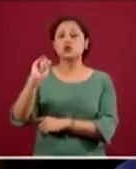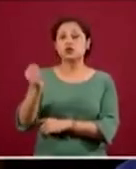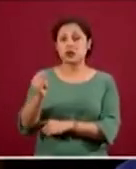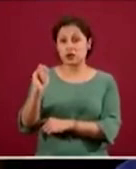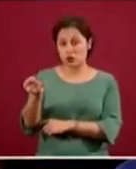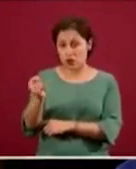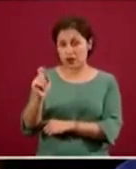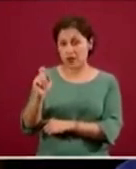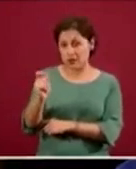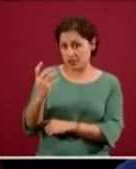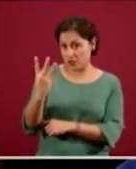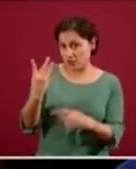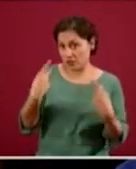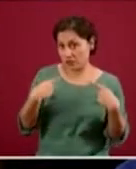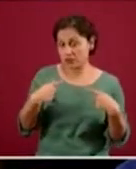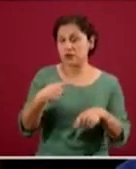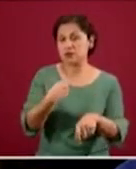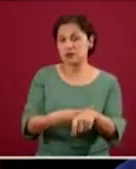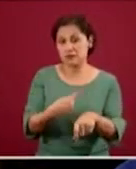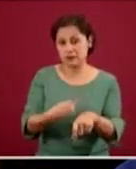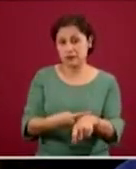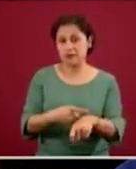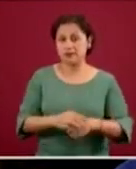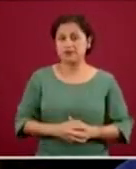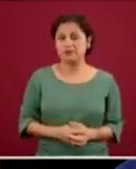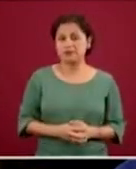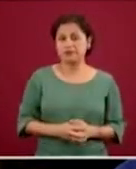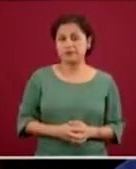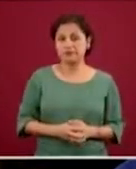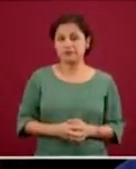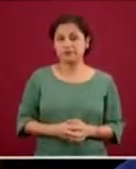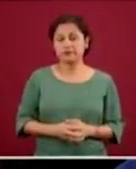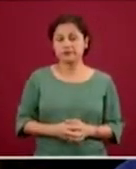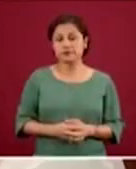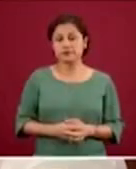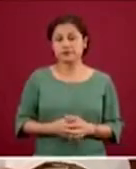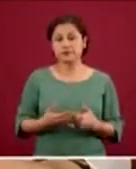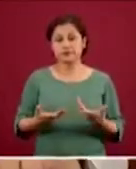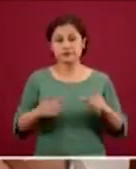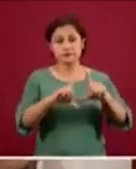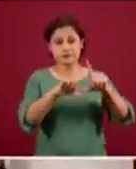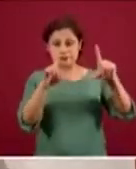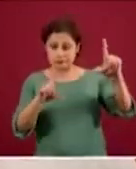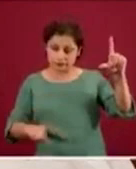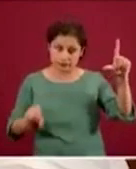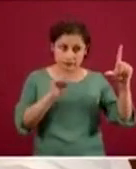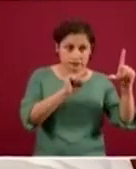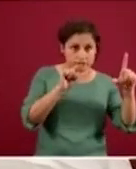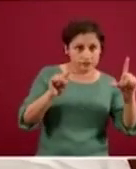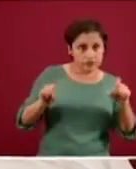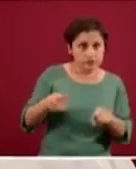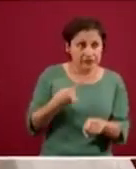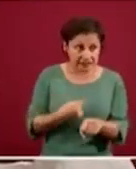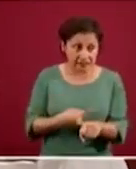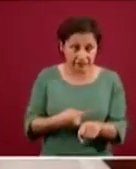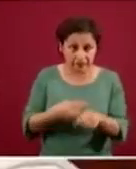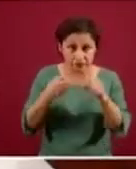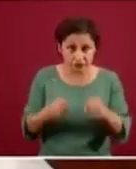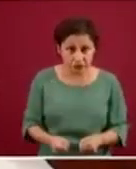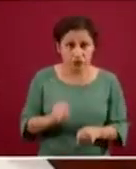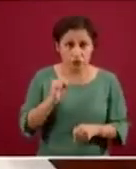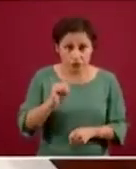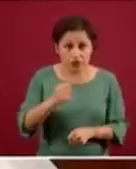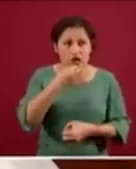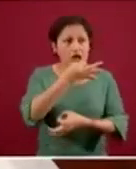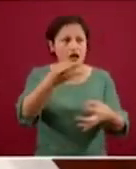24 casos confirmados lo importante no es sólo ver los casos confirmados sino que hacemos una vez que se